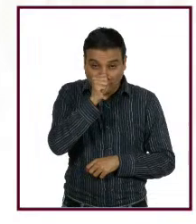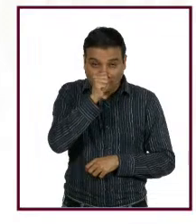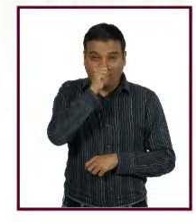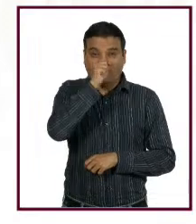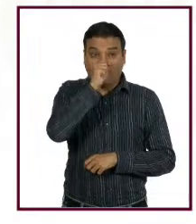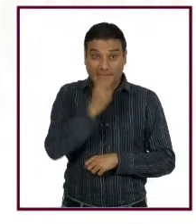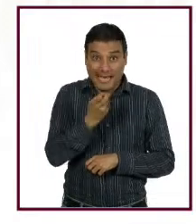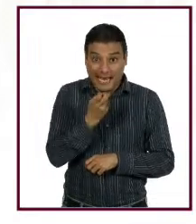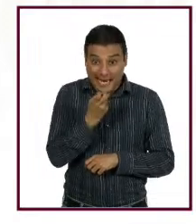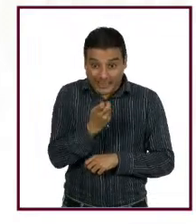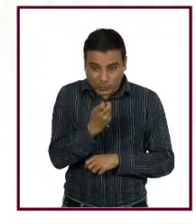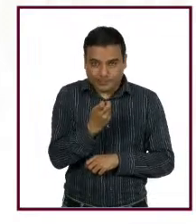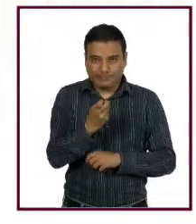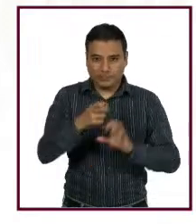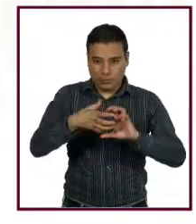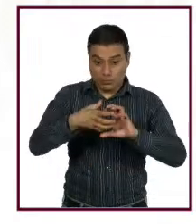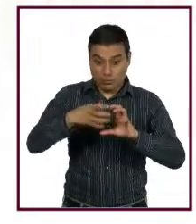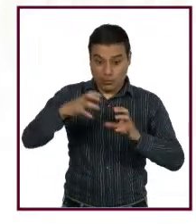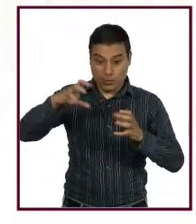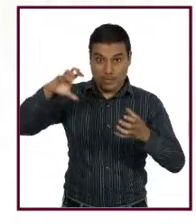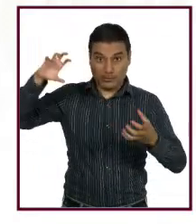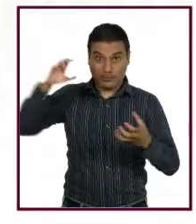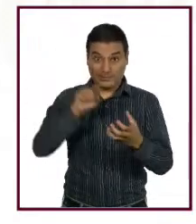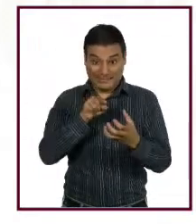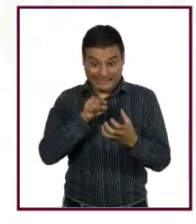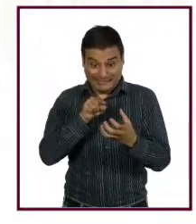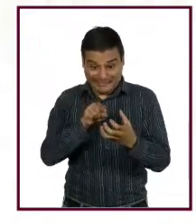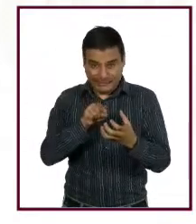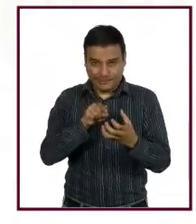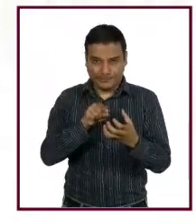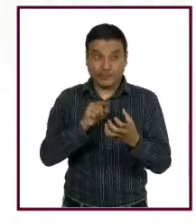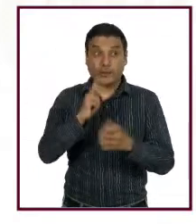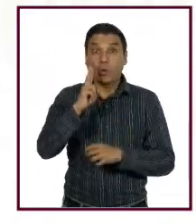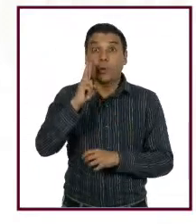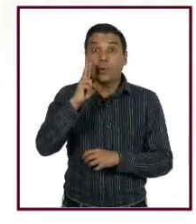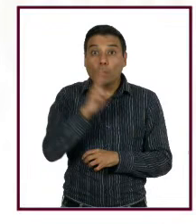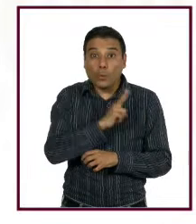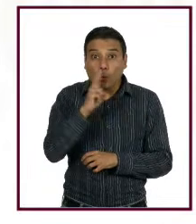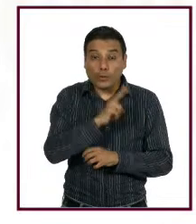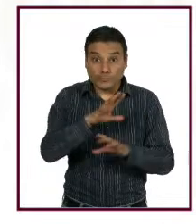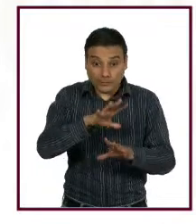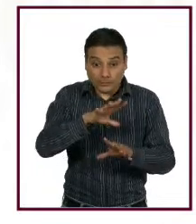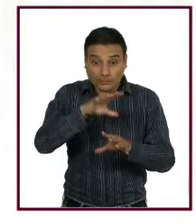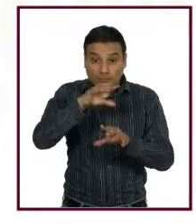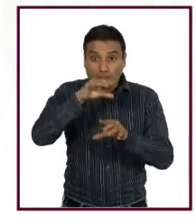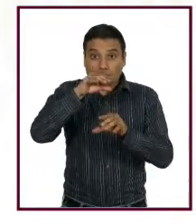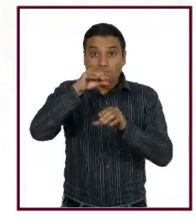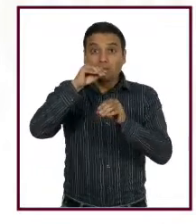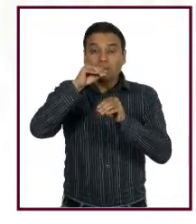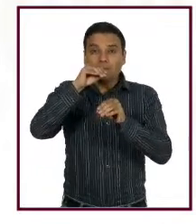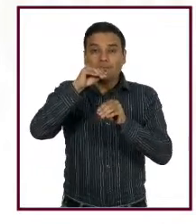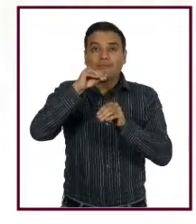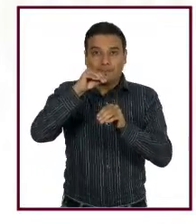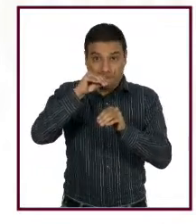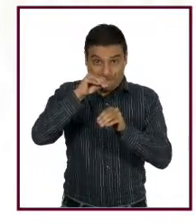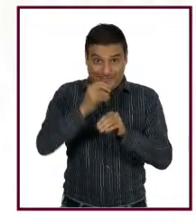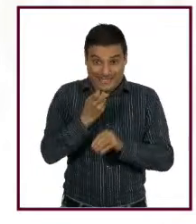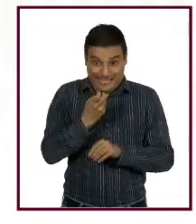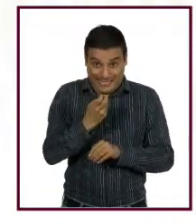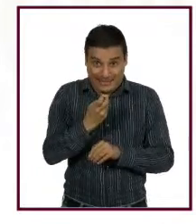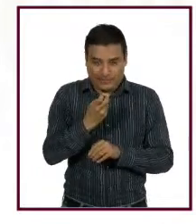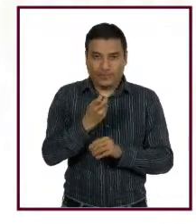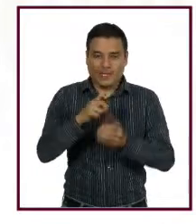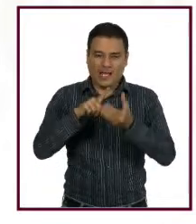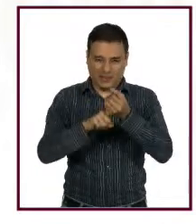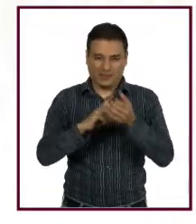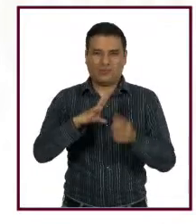tienen su efecto cuando entran en contacto con el aire, de tal manera que los inhalables producen su efecto a partir de